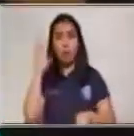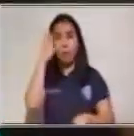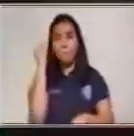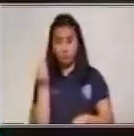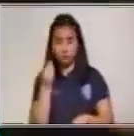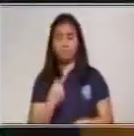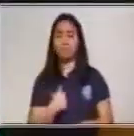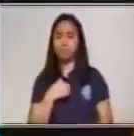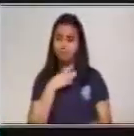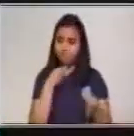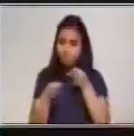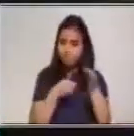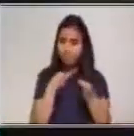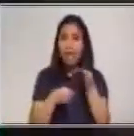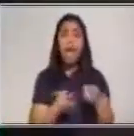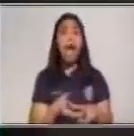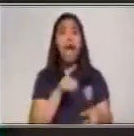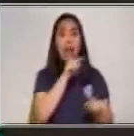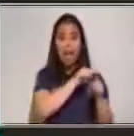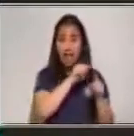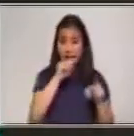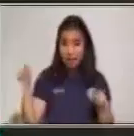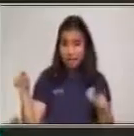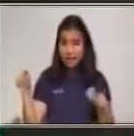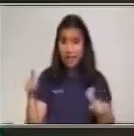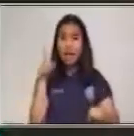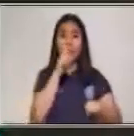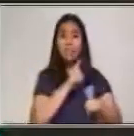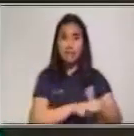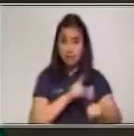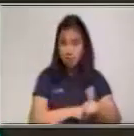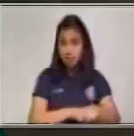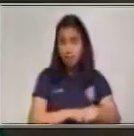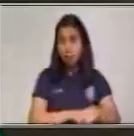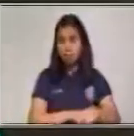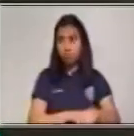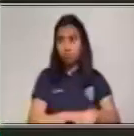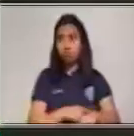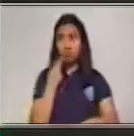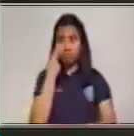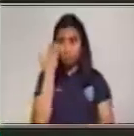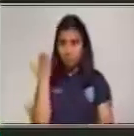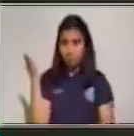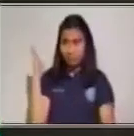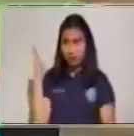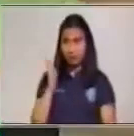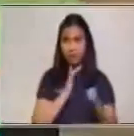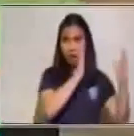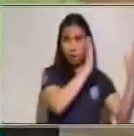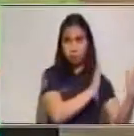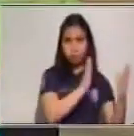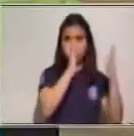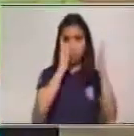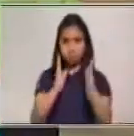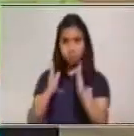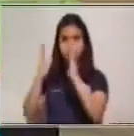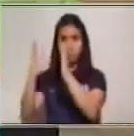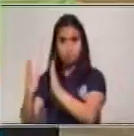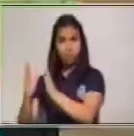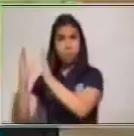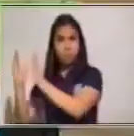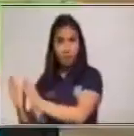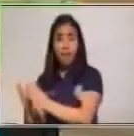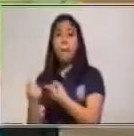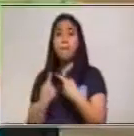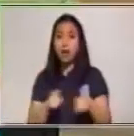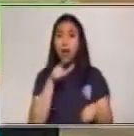tiempo puede ser esta, una flecha que puede ser vertical, horizontal, y alrededor de ella, según tú